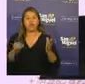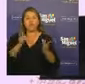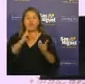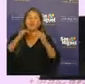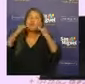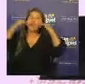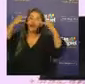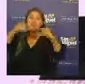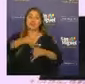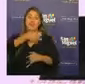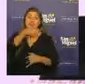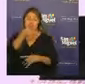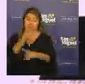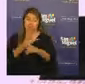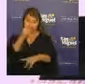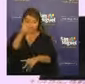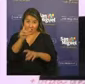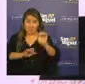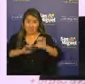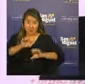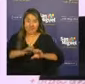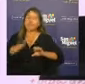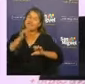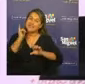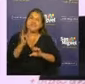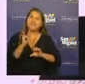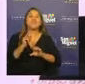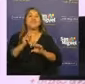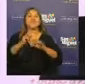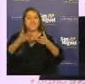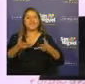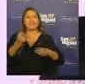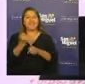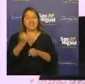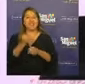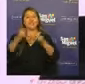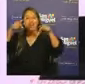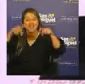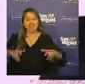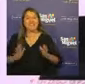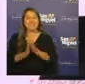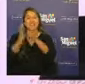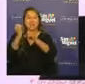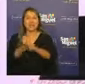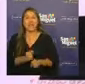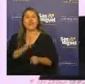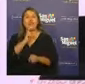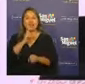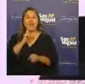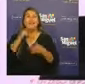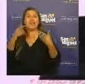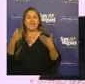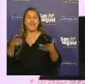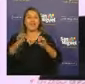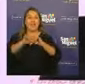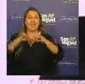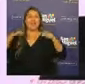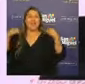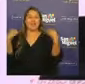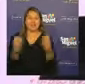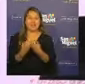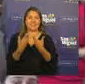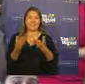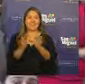de decirle, hay empresa, se está trabajando y San Miguel va a tener el Estadio de la Montura que los viejos de San Miguel soñaron